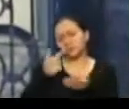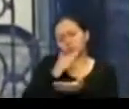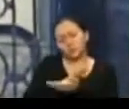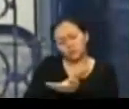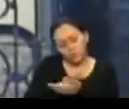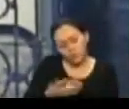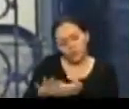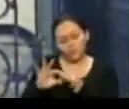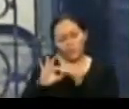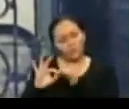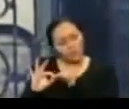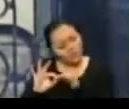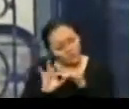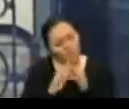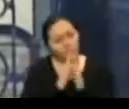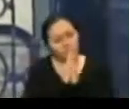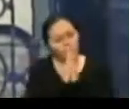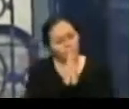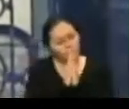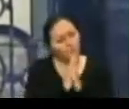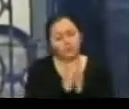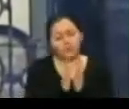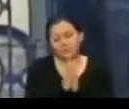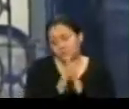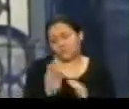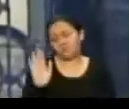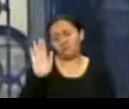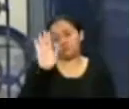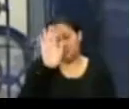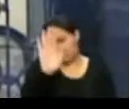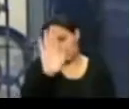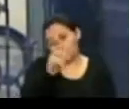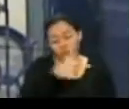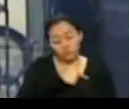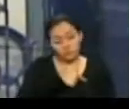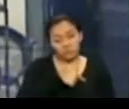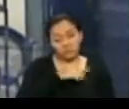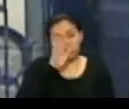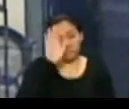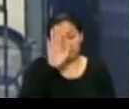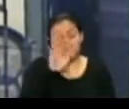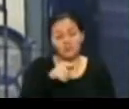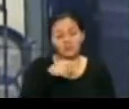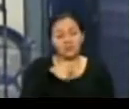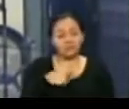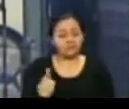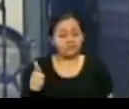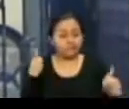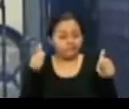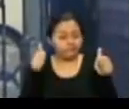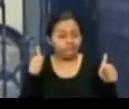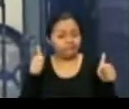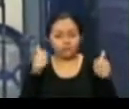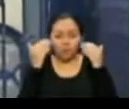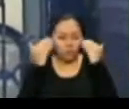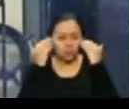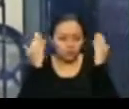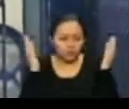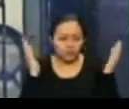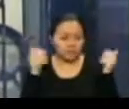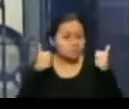con todos y con todas. Compañeros, la fórmula del éxito tal vez no la conozca